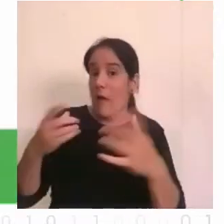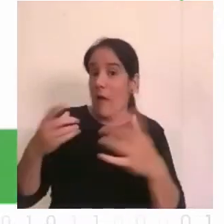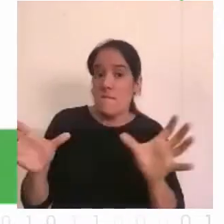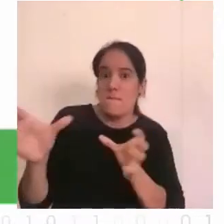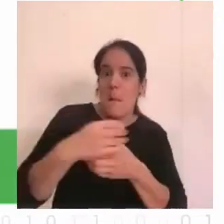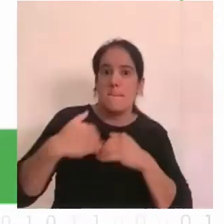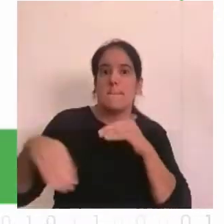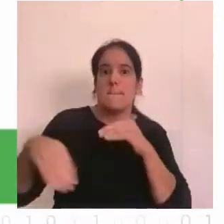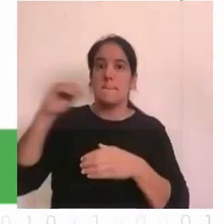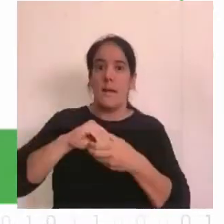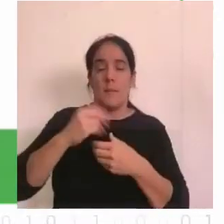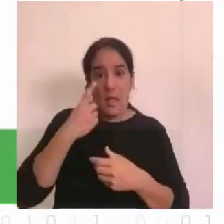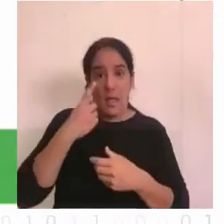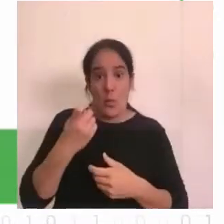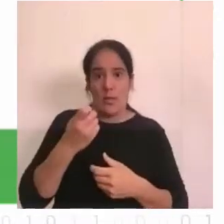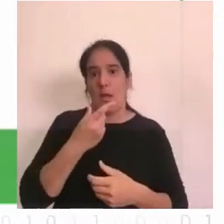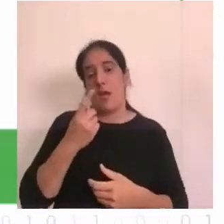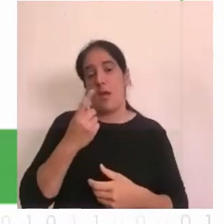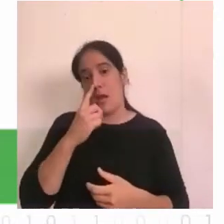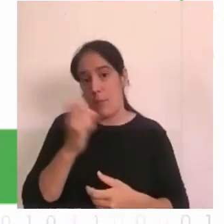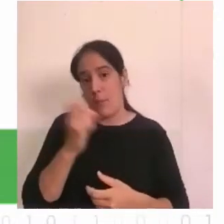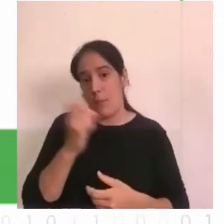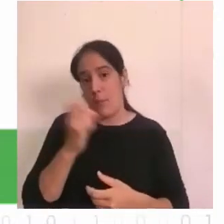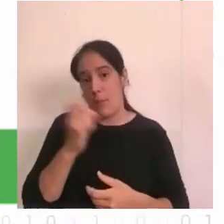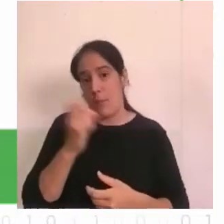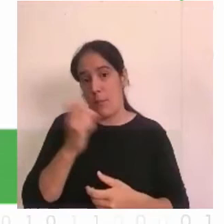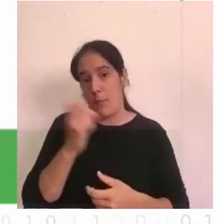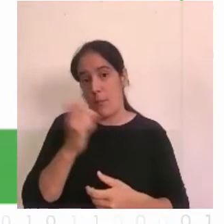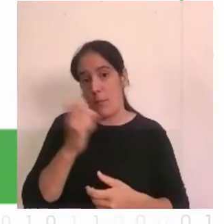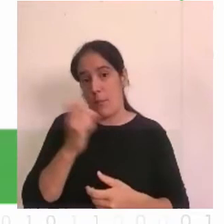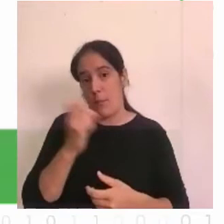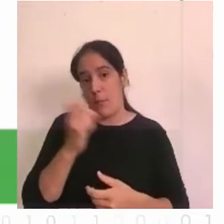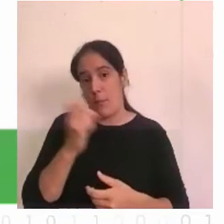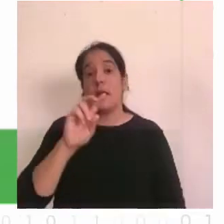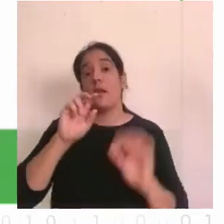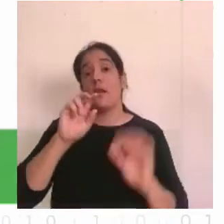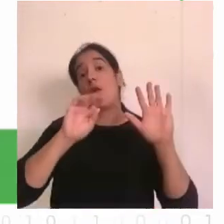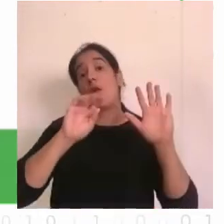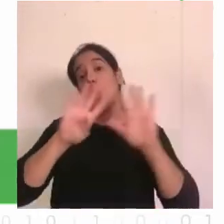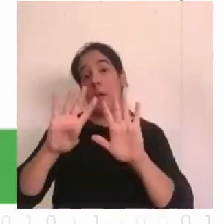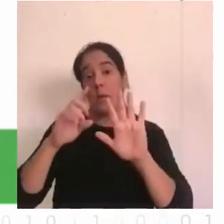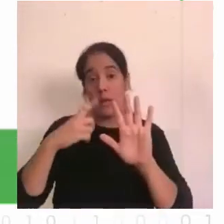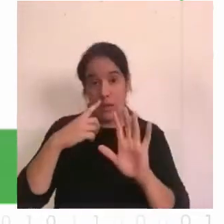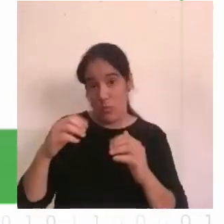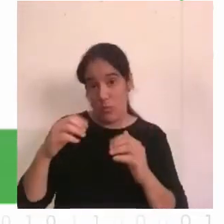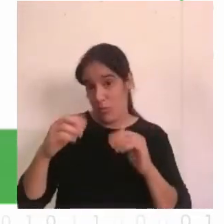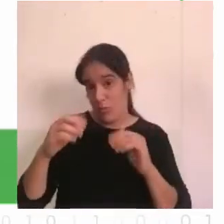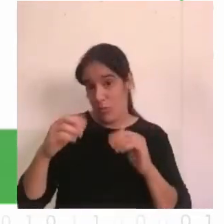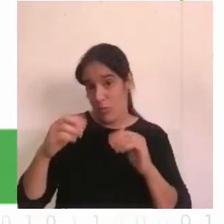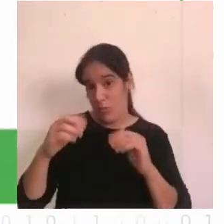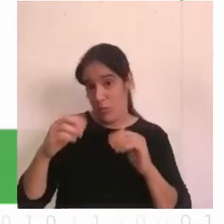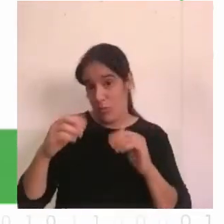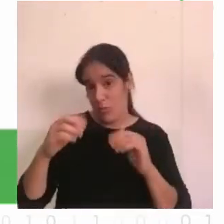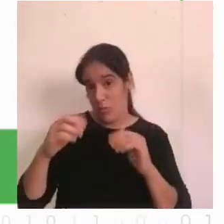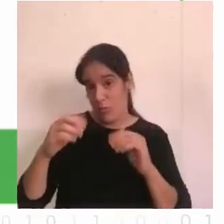Bueno, entonces en el 2009 era este estudio que les contaba. Después en 2011 lo que dijeron fue, vamos a hacer crecer un